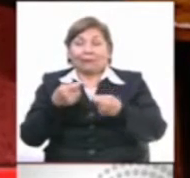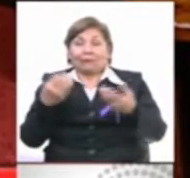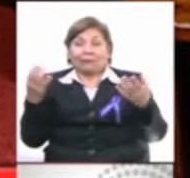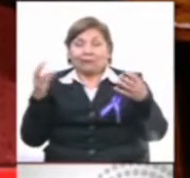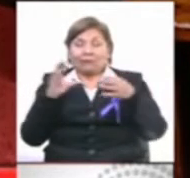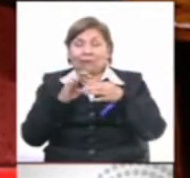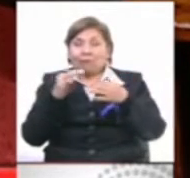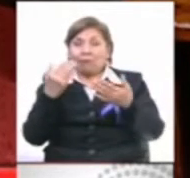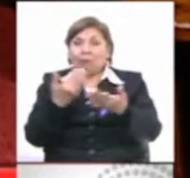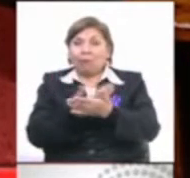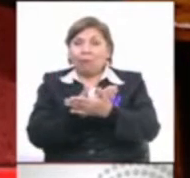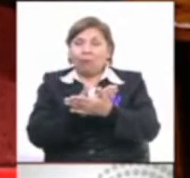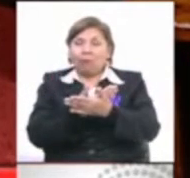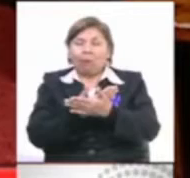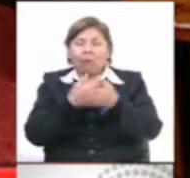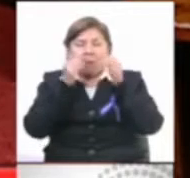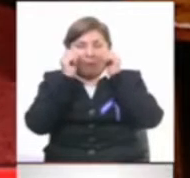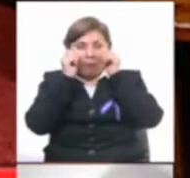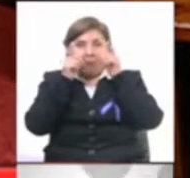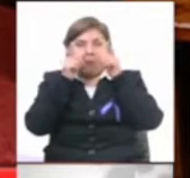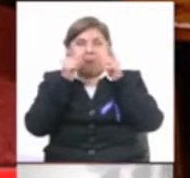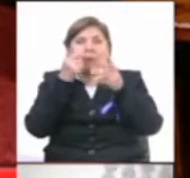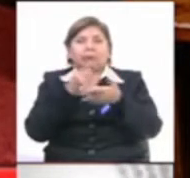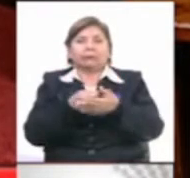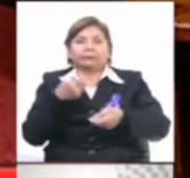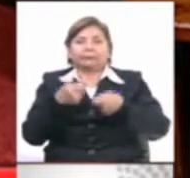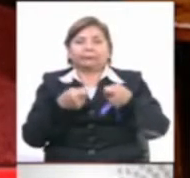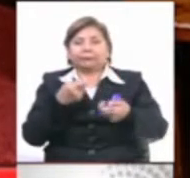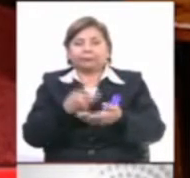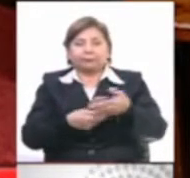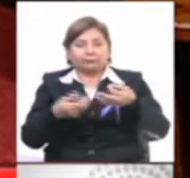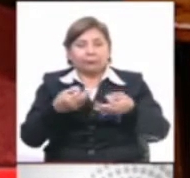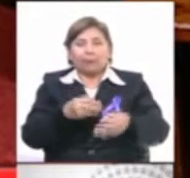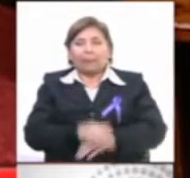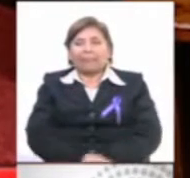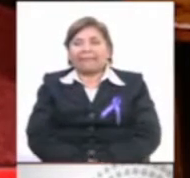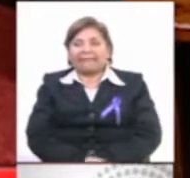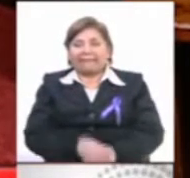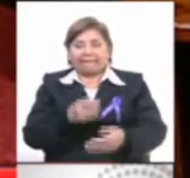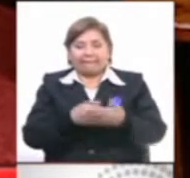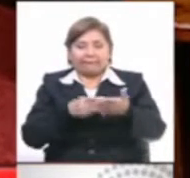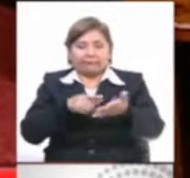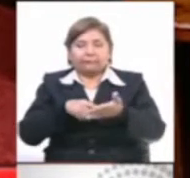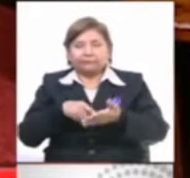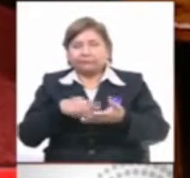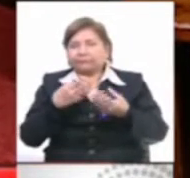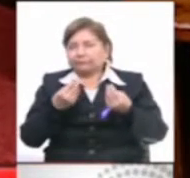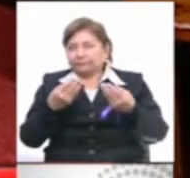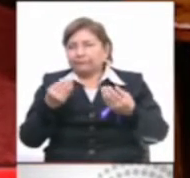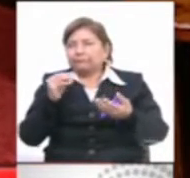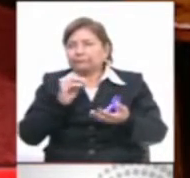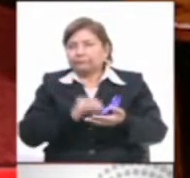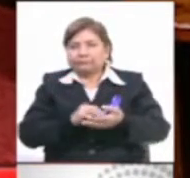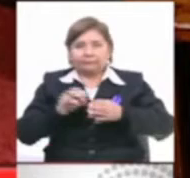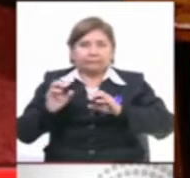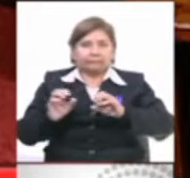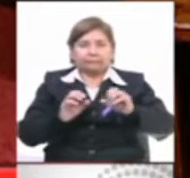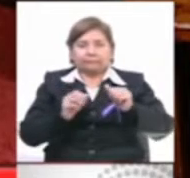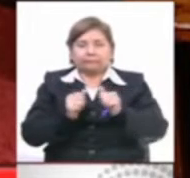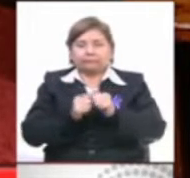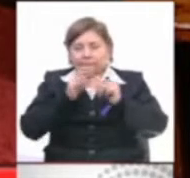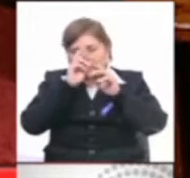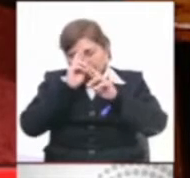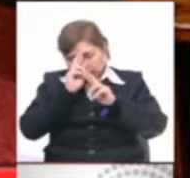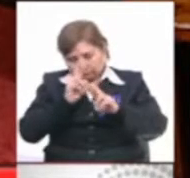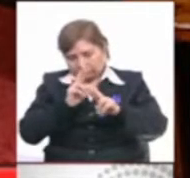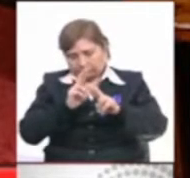proceso nuevo que impacta sobre la forma de hacer el presupuesto y que exige mucho más de todos los actores para respetar